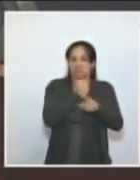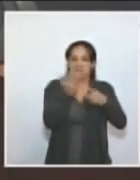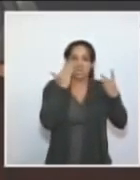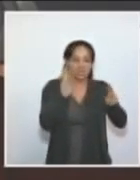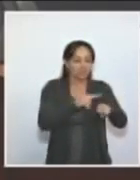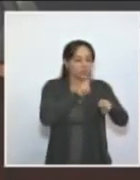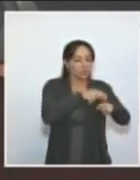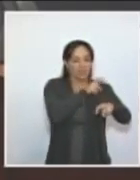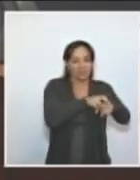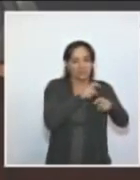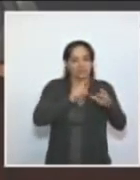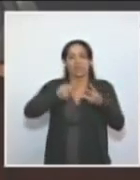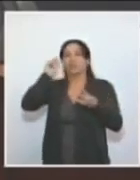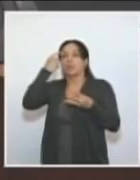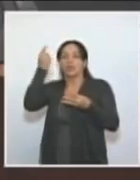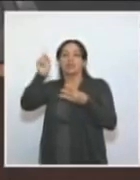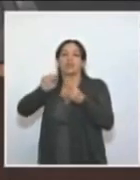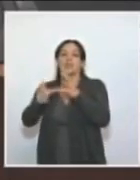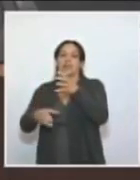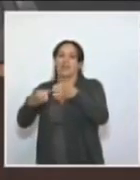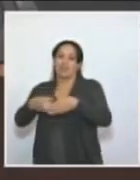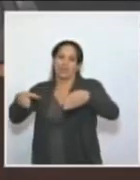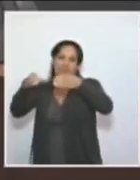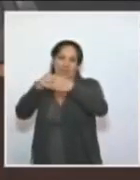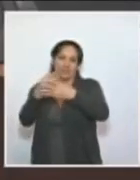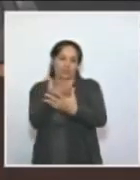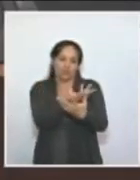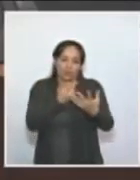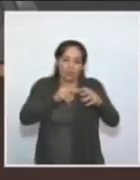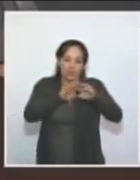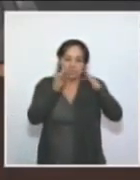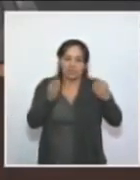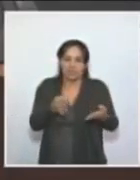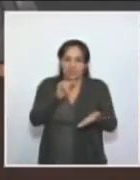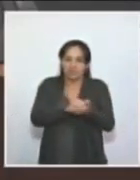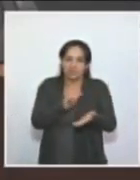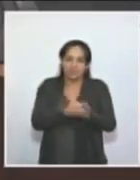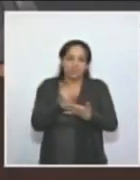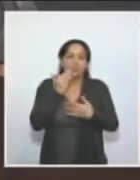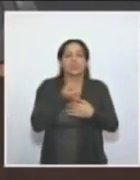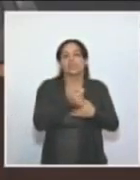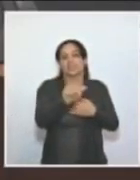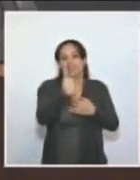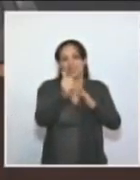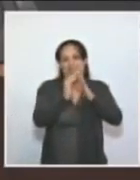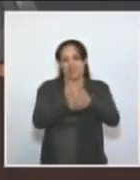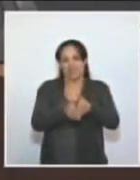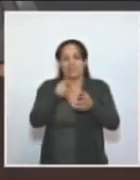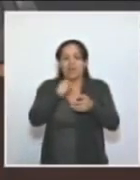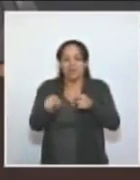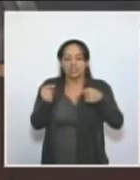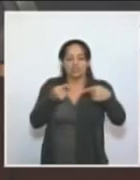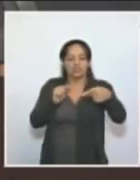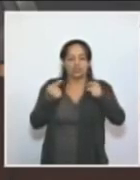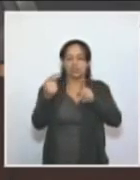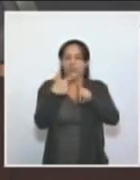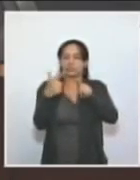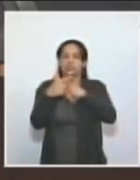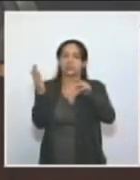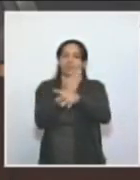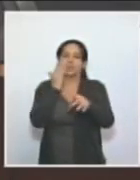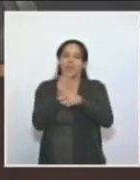por supuesto el Congreso. Allí en esa mesa se van a debatir toda la crisis del café